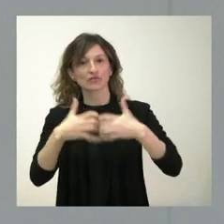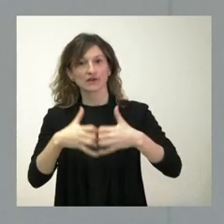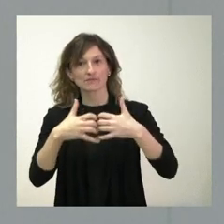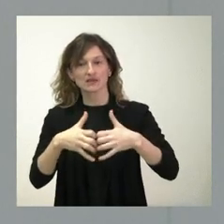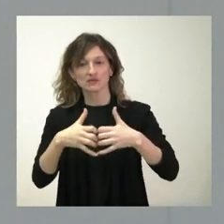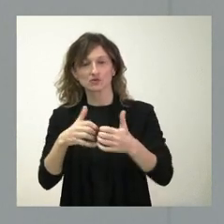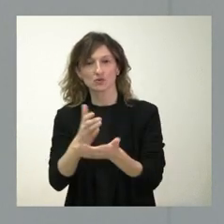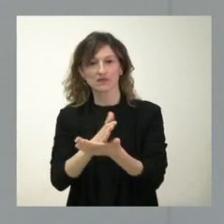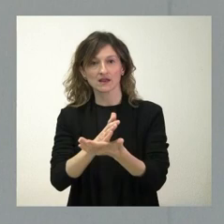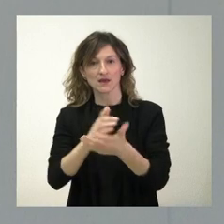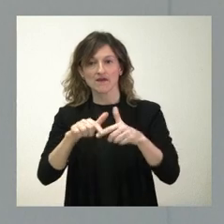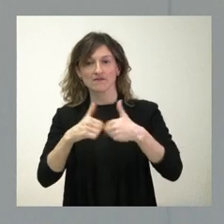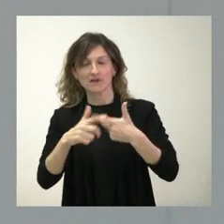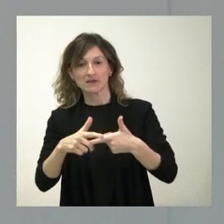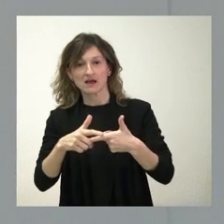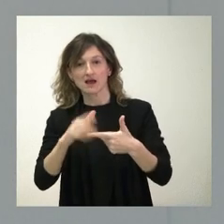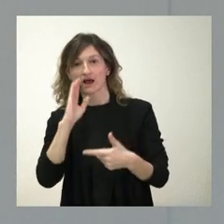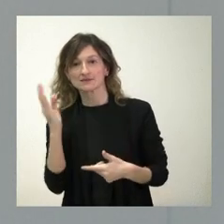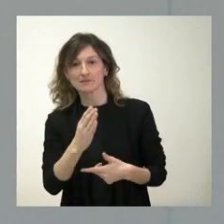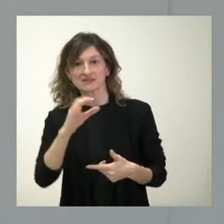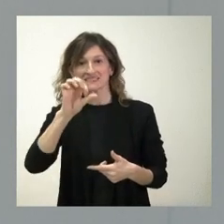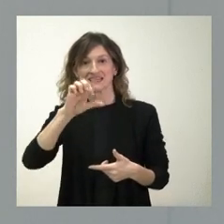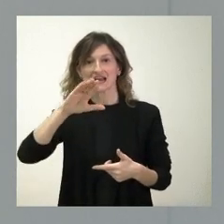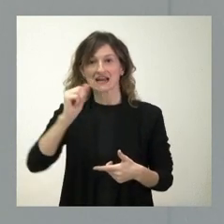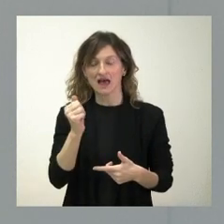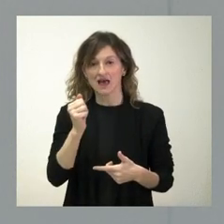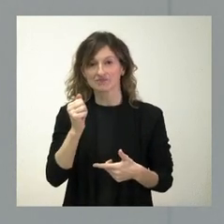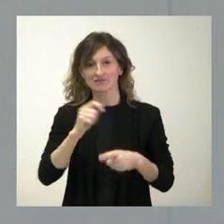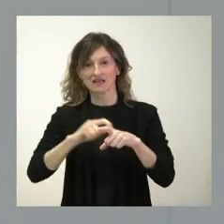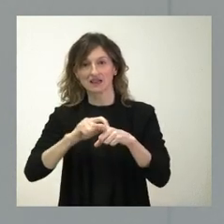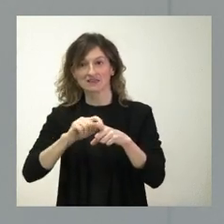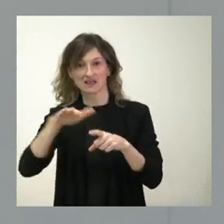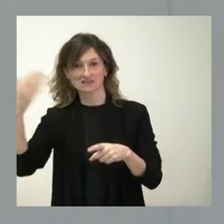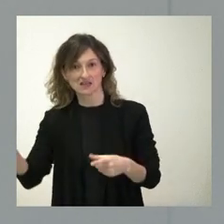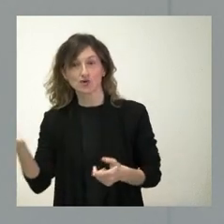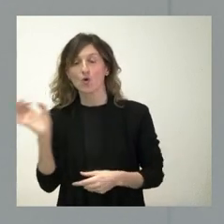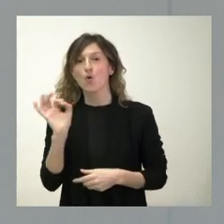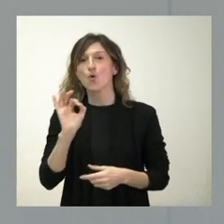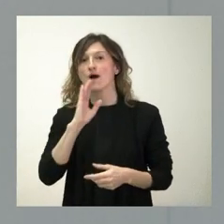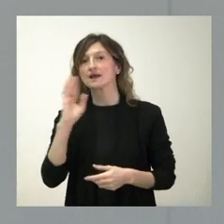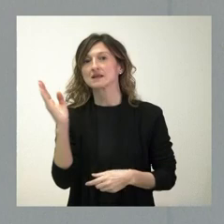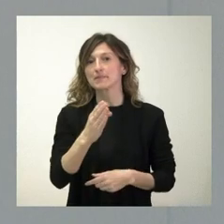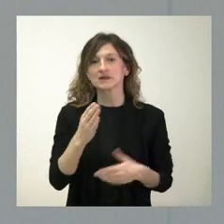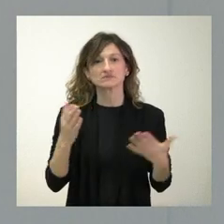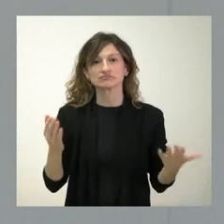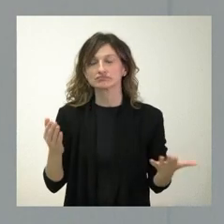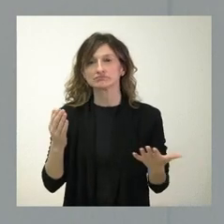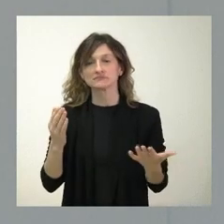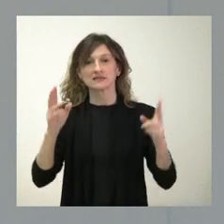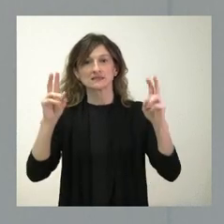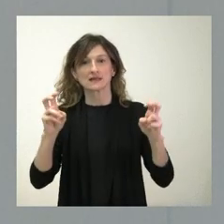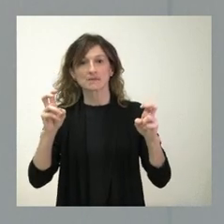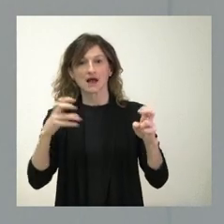mediaciones familiares, bien a través del SERLA, con el carácter externo que éste tiene, o bien a través de los propios